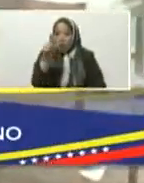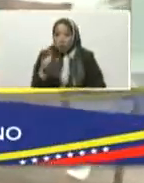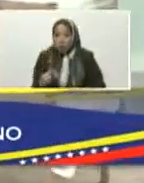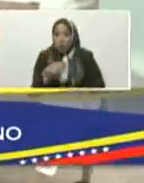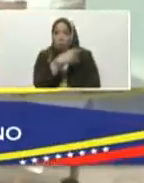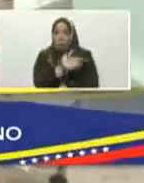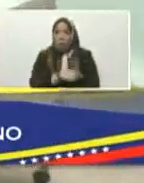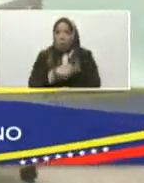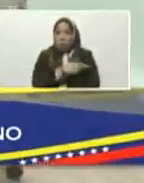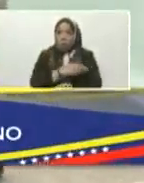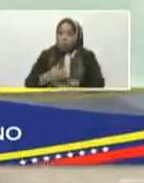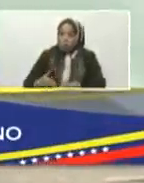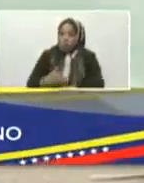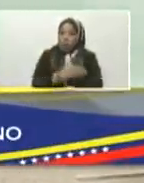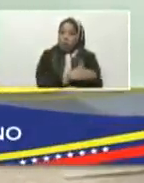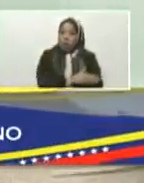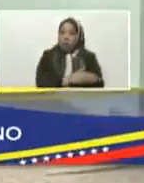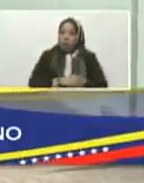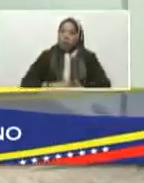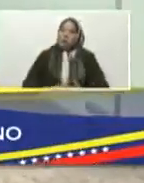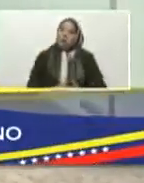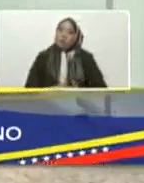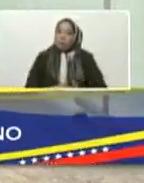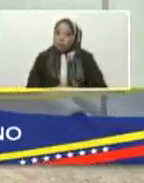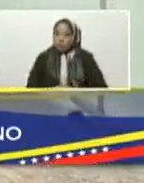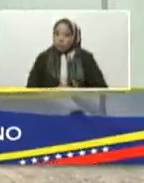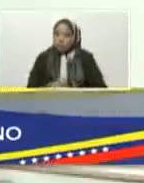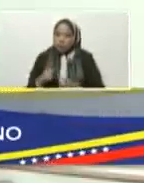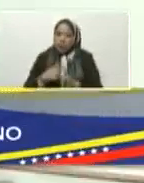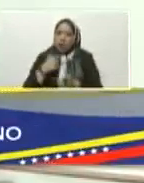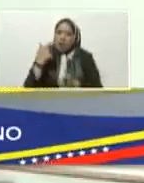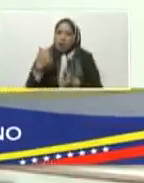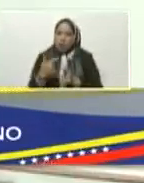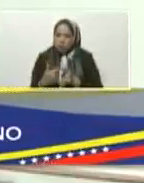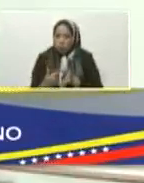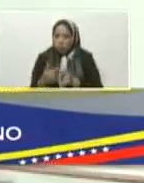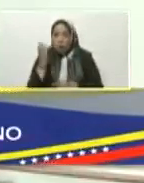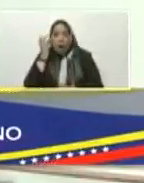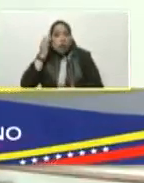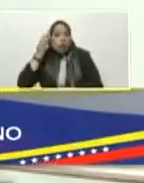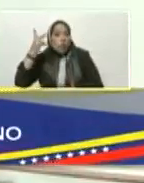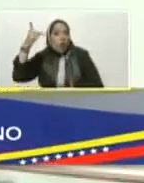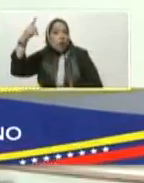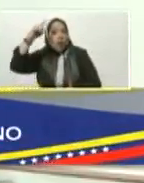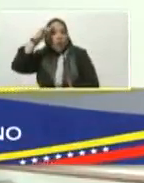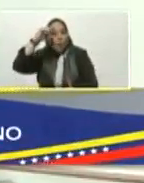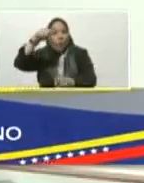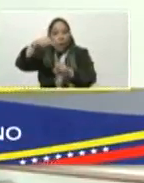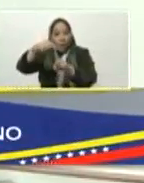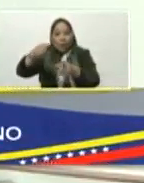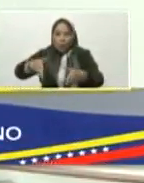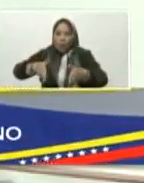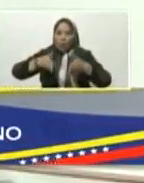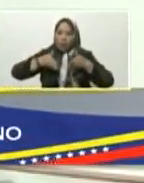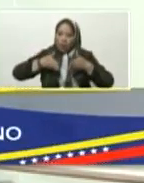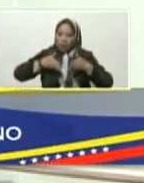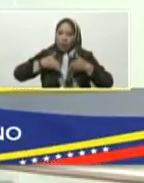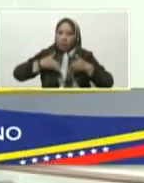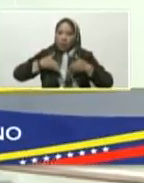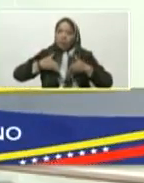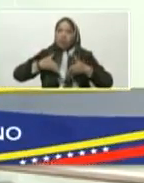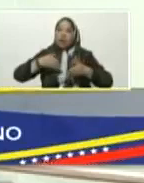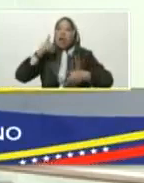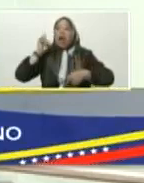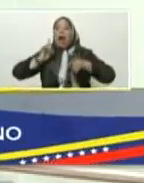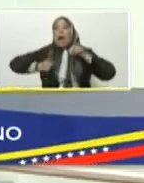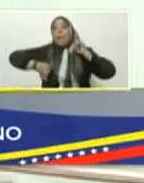una cita, y entonces se dio el sueño y aquí estamos materializándolo gracias a ustedes, a pesar de las